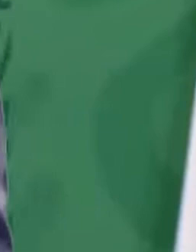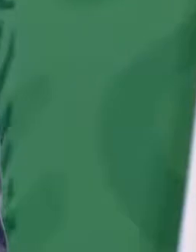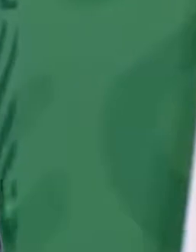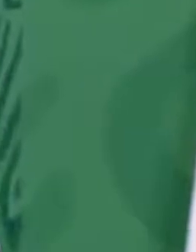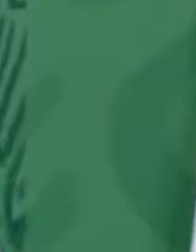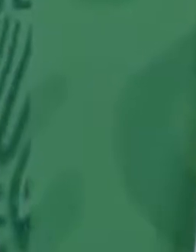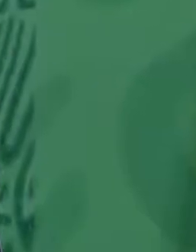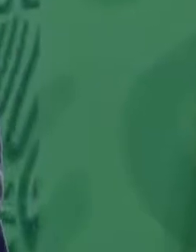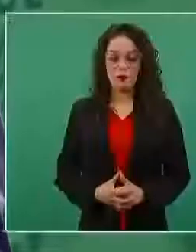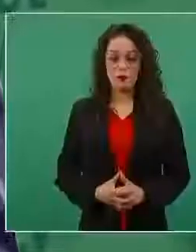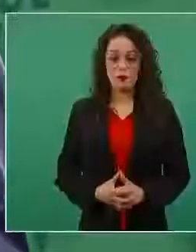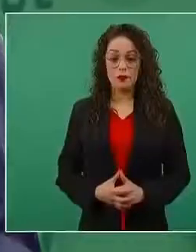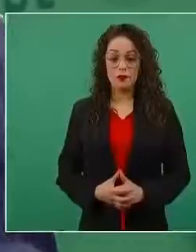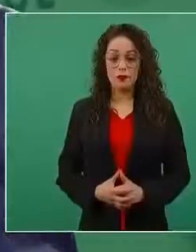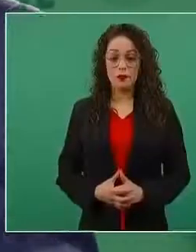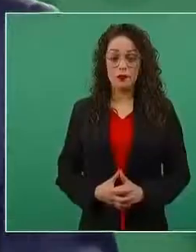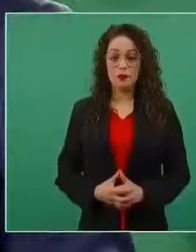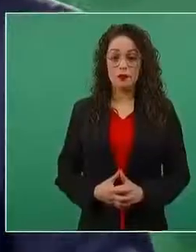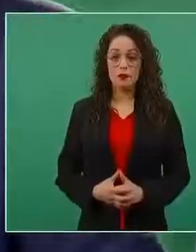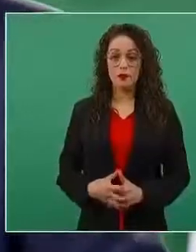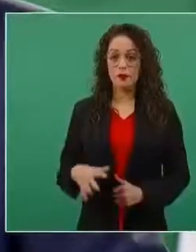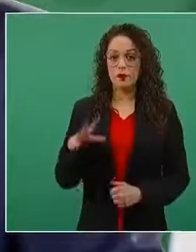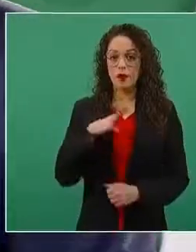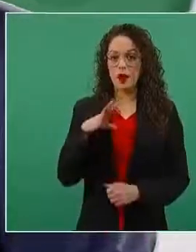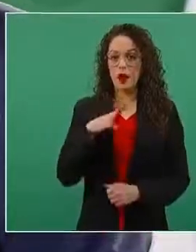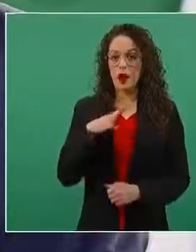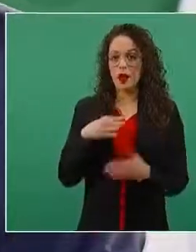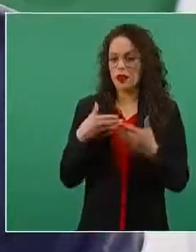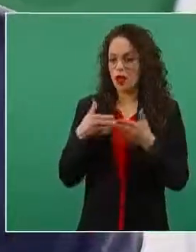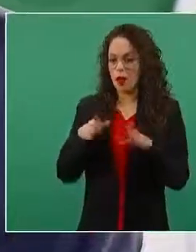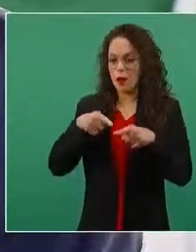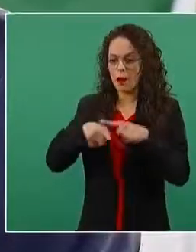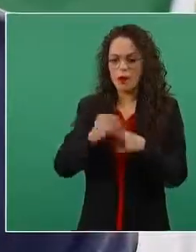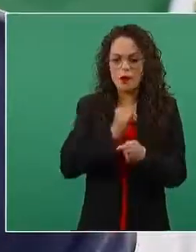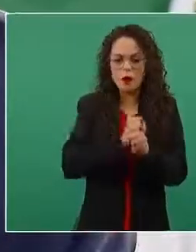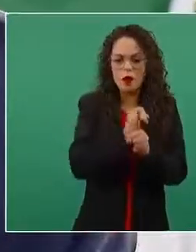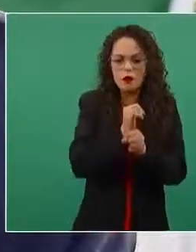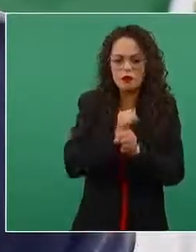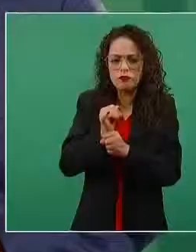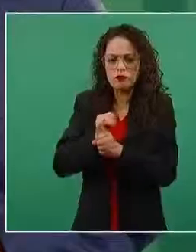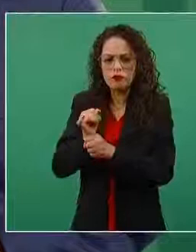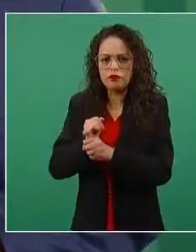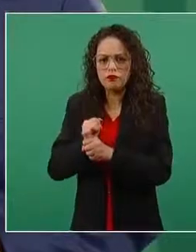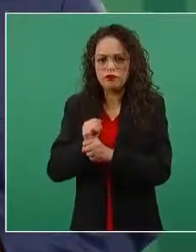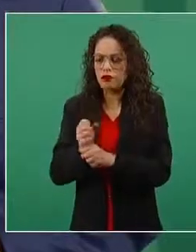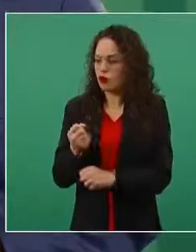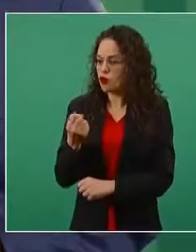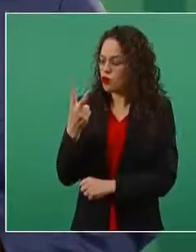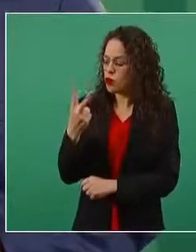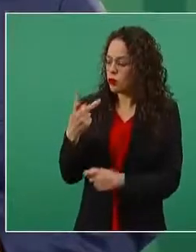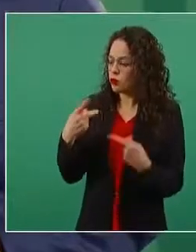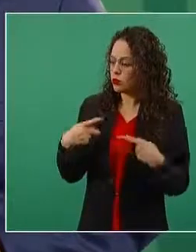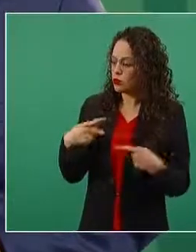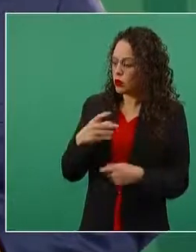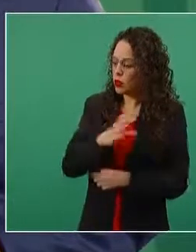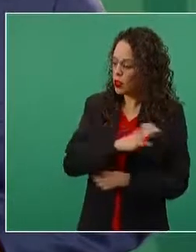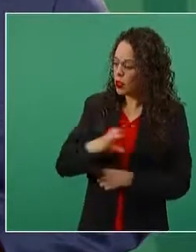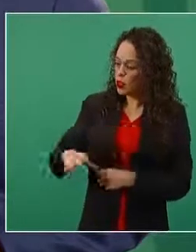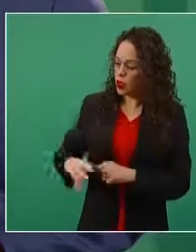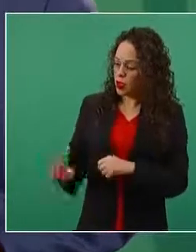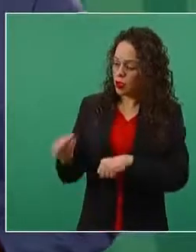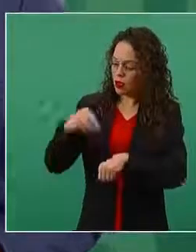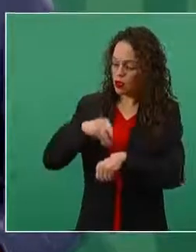abrió una investigación en contra de 2 candidatos al gobierno de Nuevo